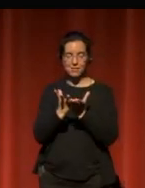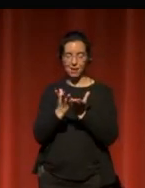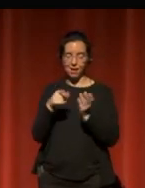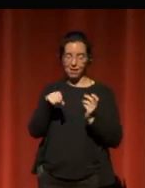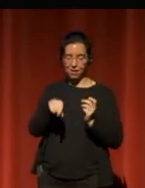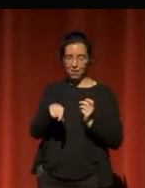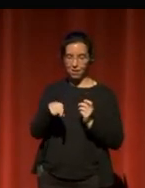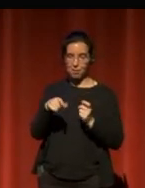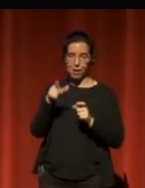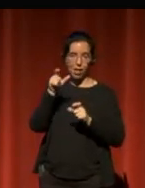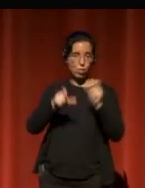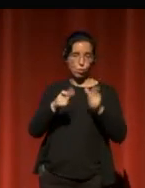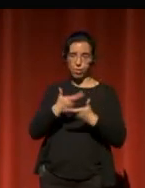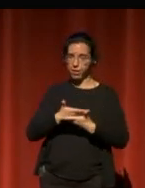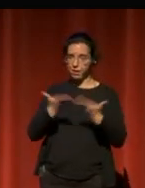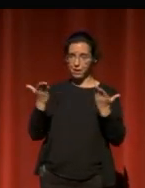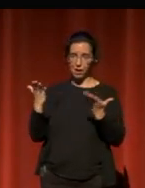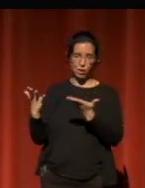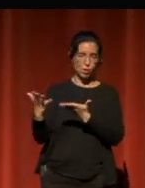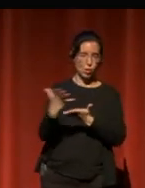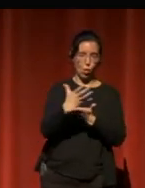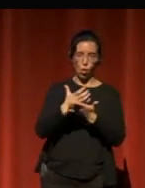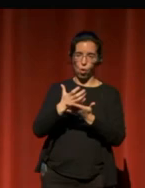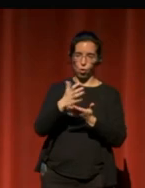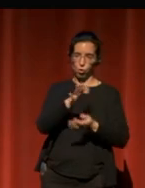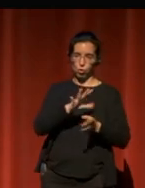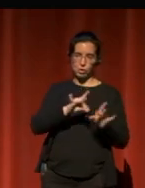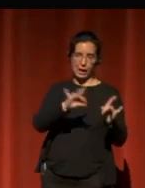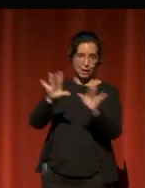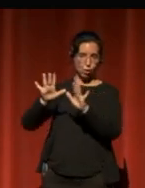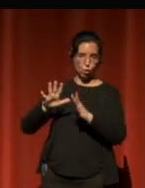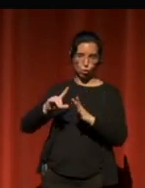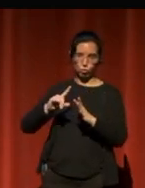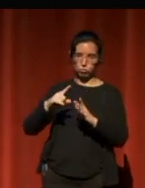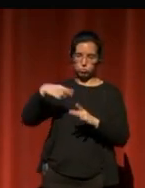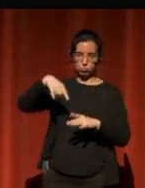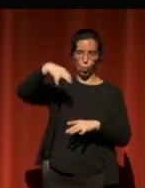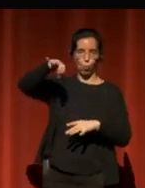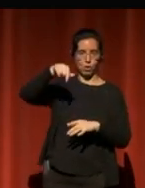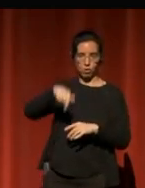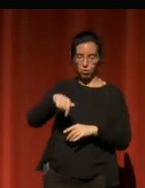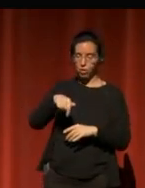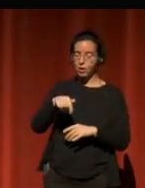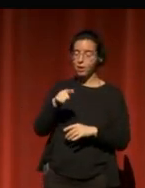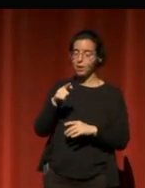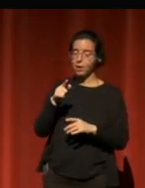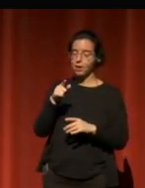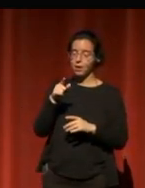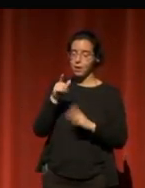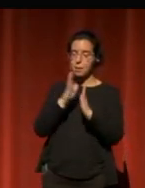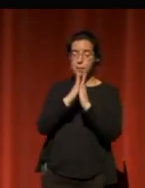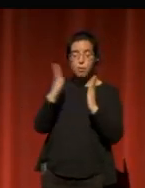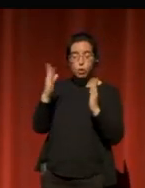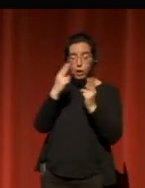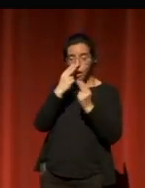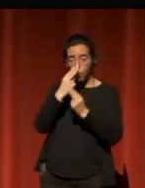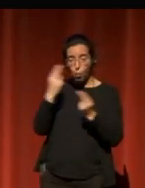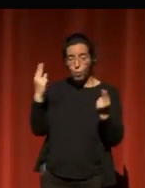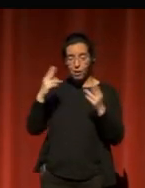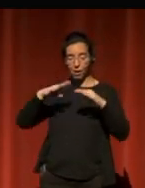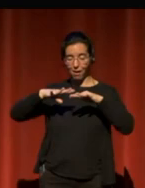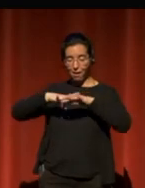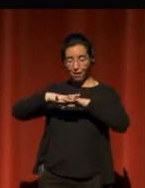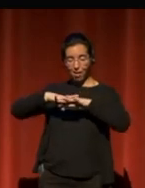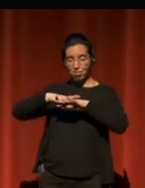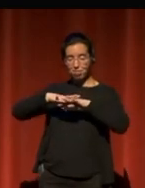toda la ciudadanía que existe en todo el territorio. Esto hace de las bibliotecas públicas probablemente la red